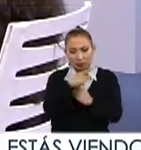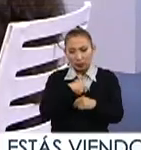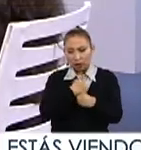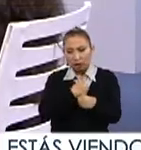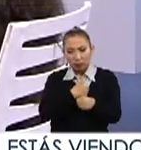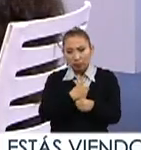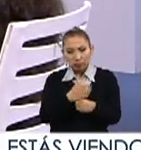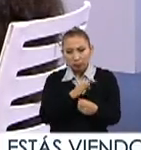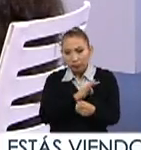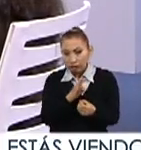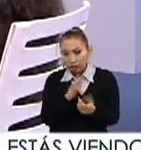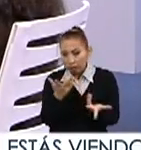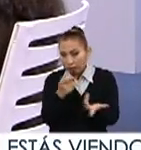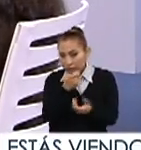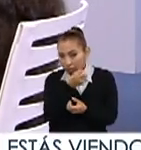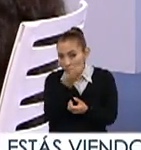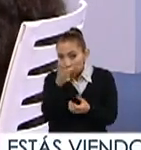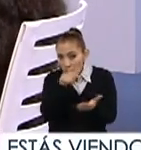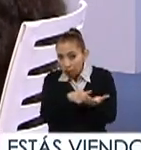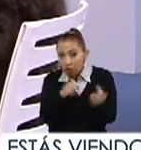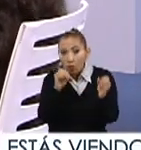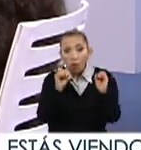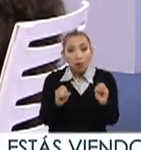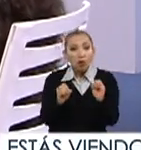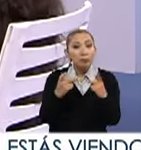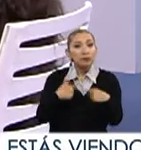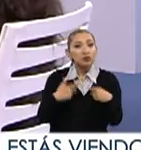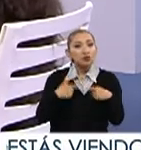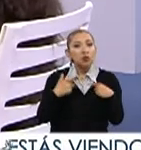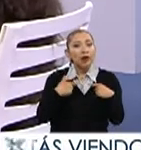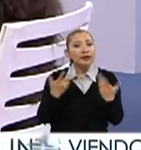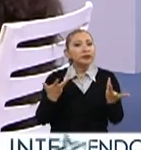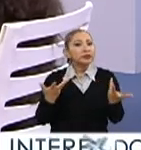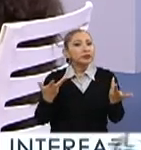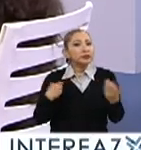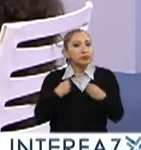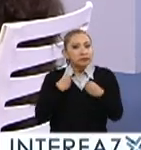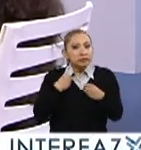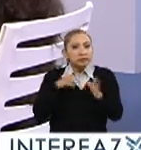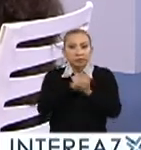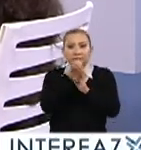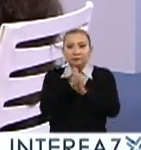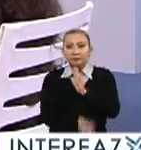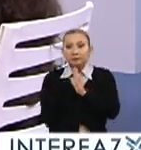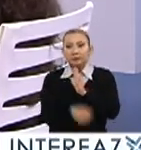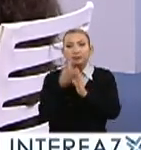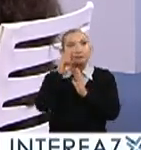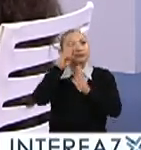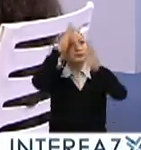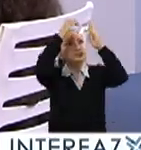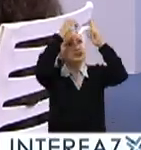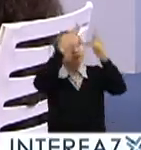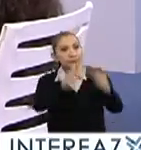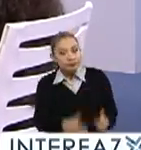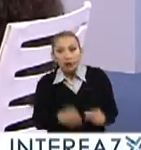sufrieron pudieron haber estado en cualquier momento o son las personas que vivieron, por ejemplo, la destrucción de uno de sus hogares o la pérdida de algún